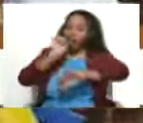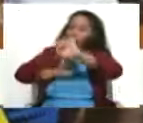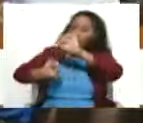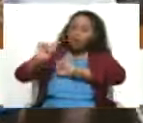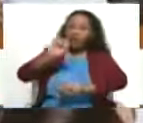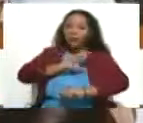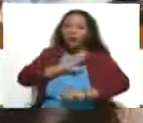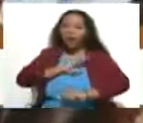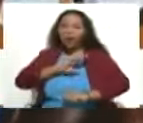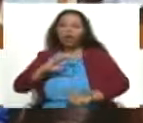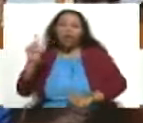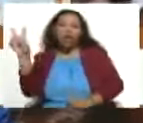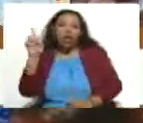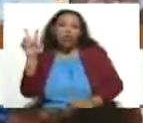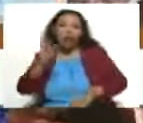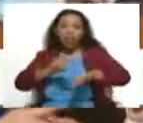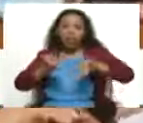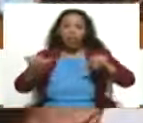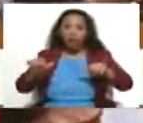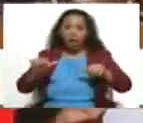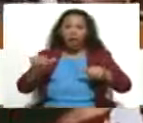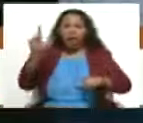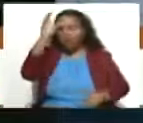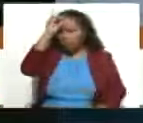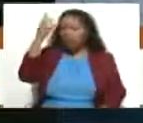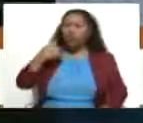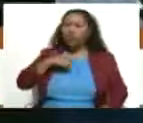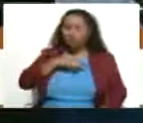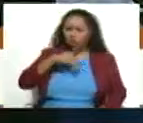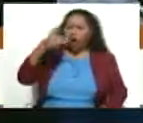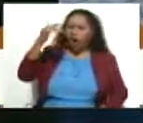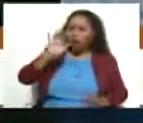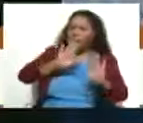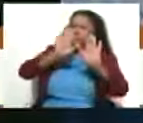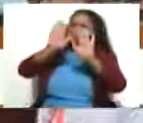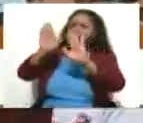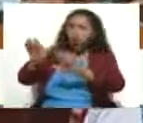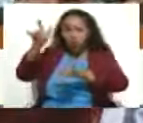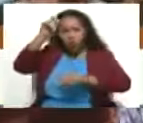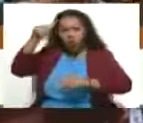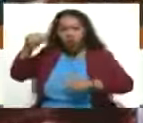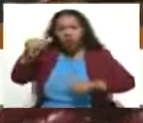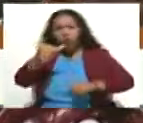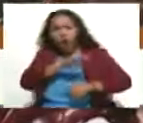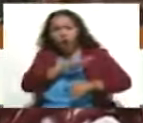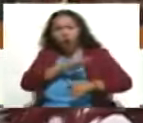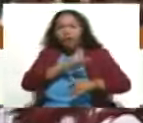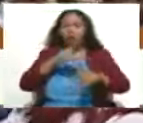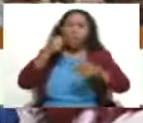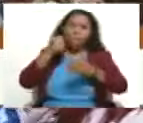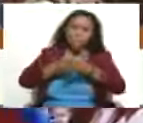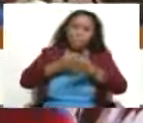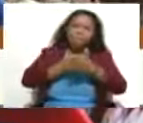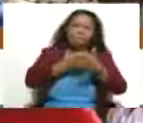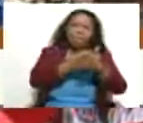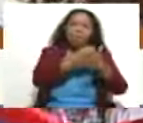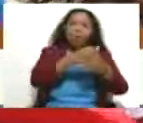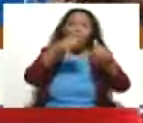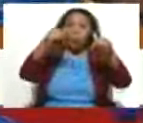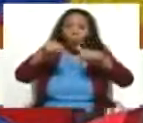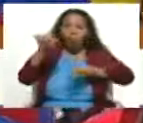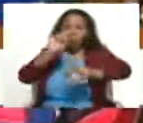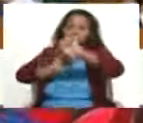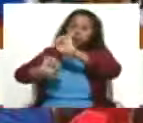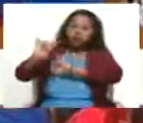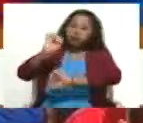territorio. Cuente usted, Capitán Diosdado, nuestra gobernadora, con este pueblo, con esta juventud que hoy defiende